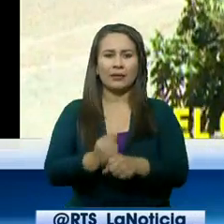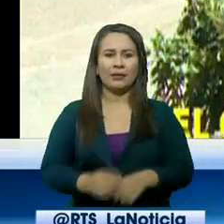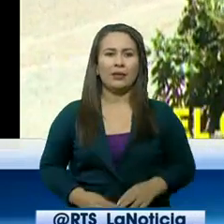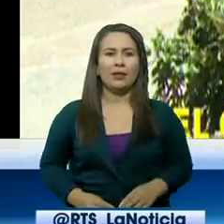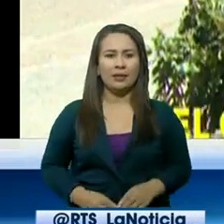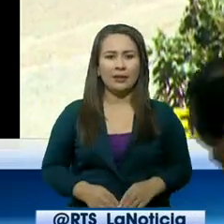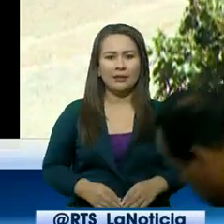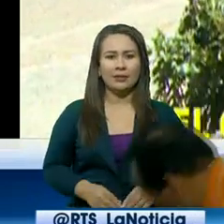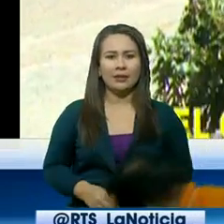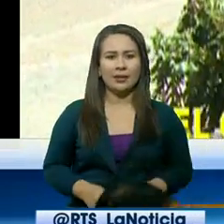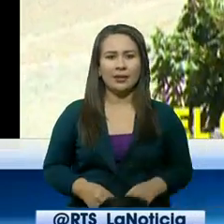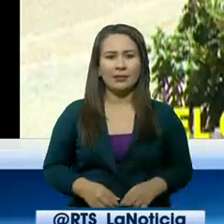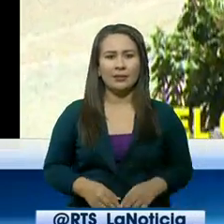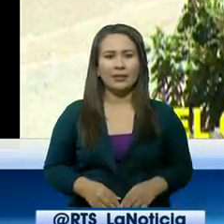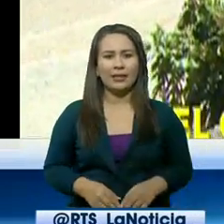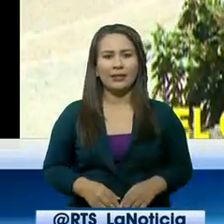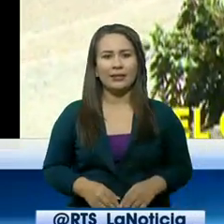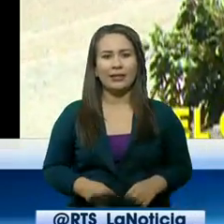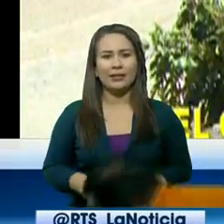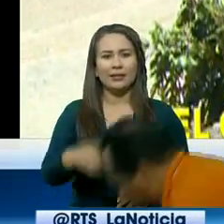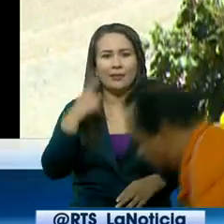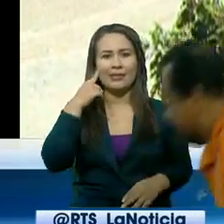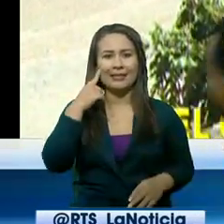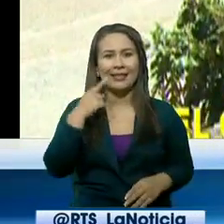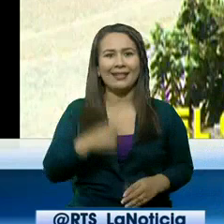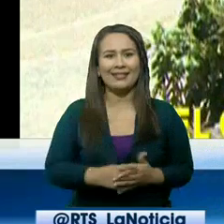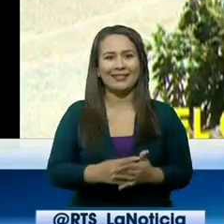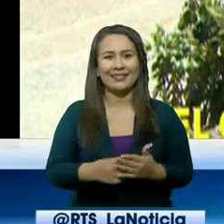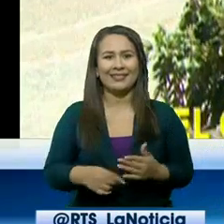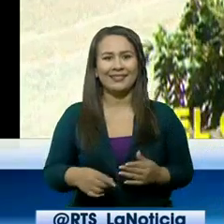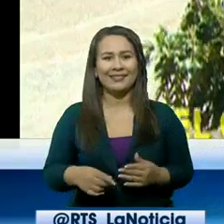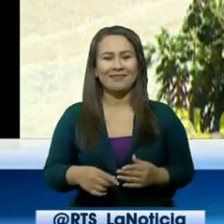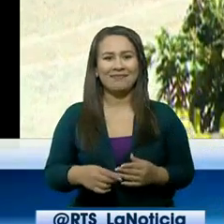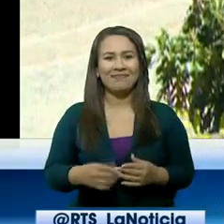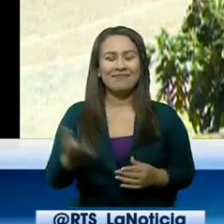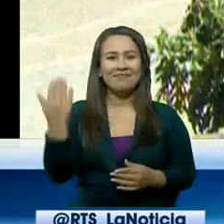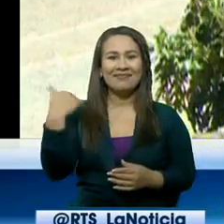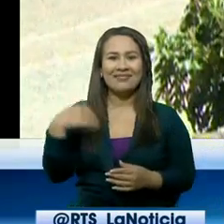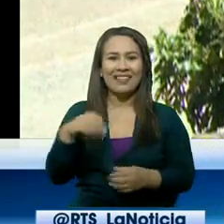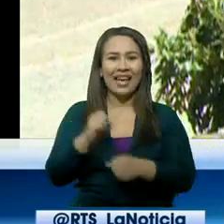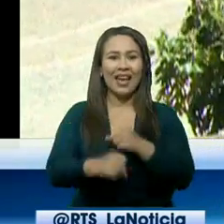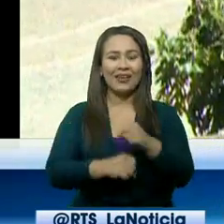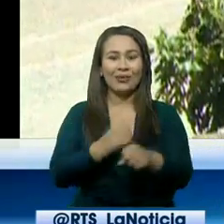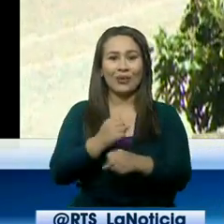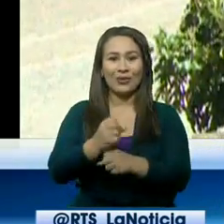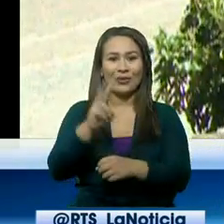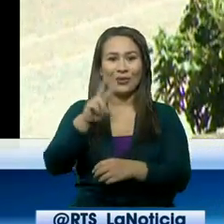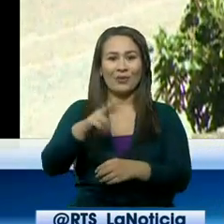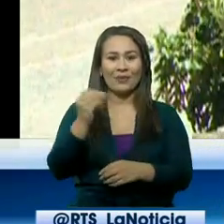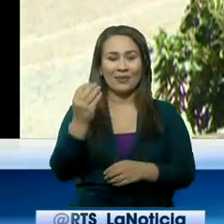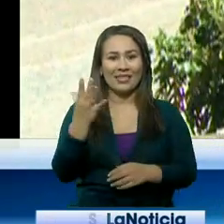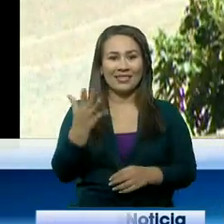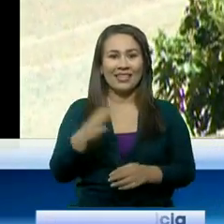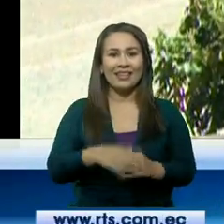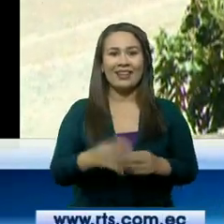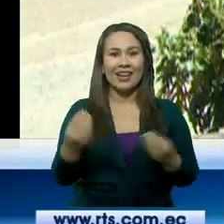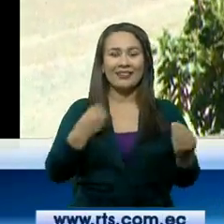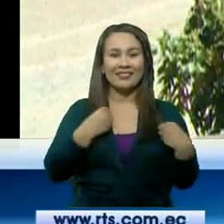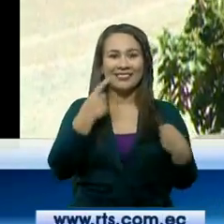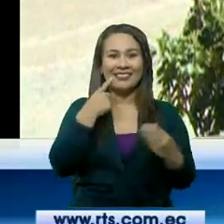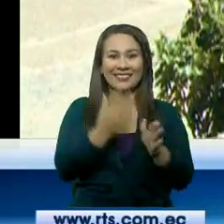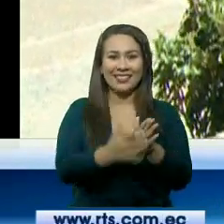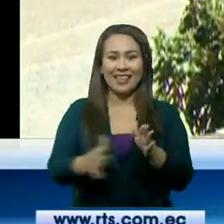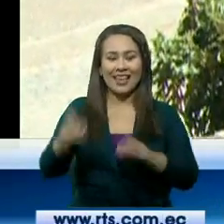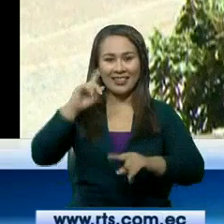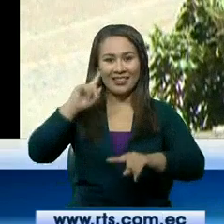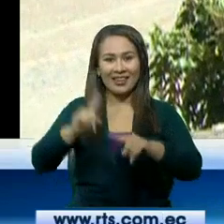gracias, bienvenidos. El proyecto Kitsato en el año 2005 ha construido un reloj solar con el objetivo de conmemorar